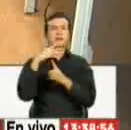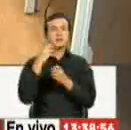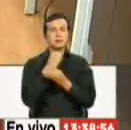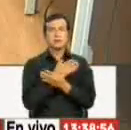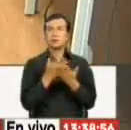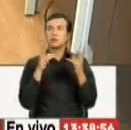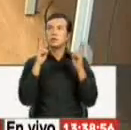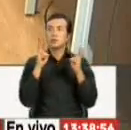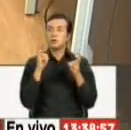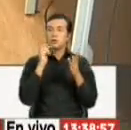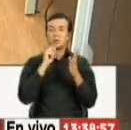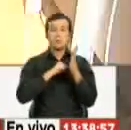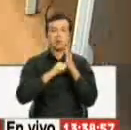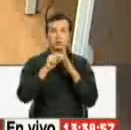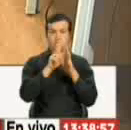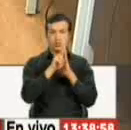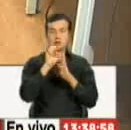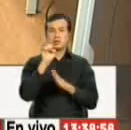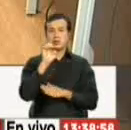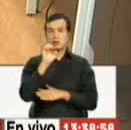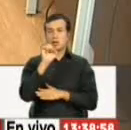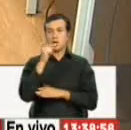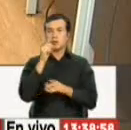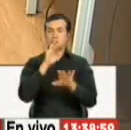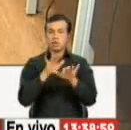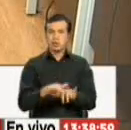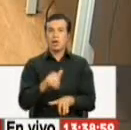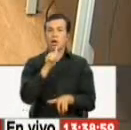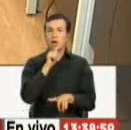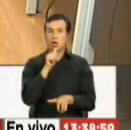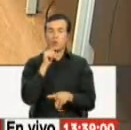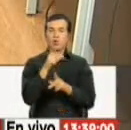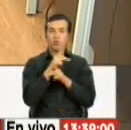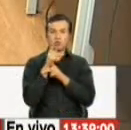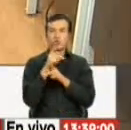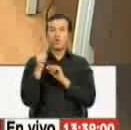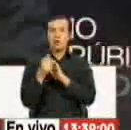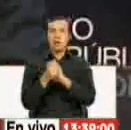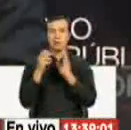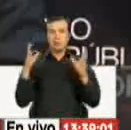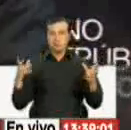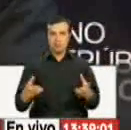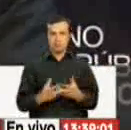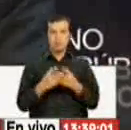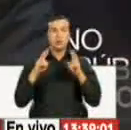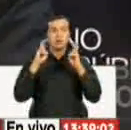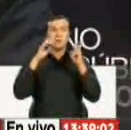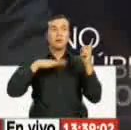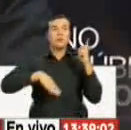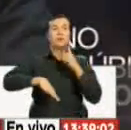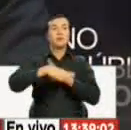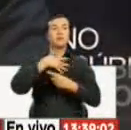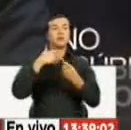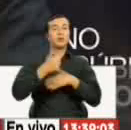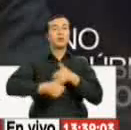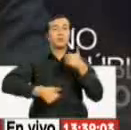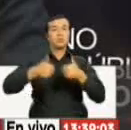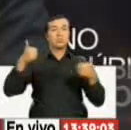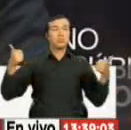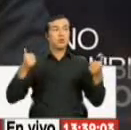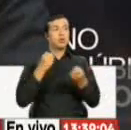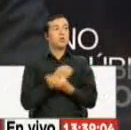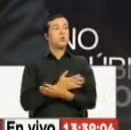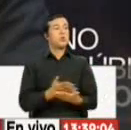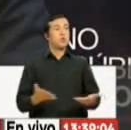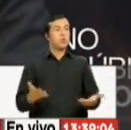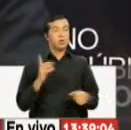conformada por el miduvi en agua ministerio de ambiente y consejos de gobierno de galápagos en materia medioambiental las autoridades afirmaron